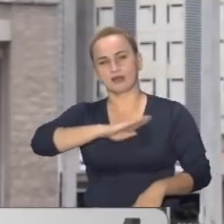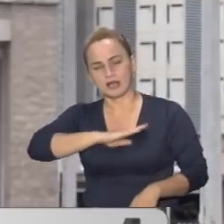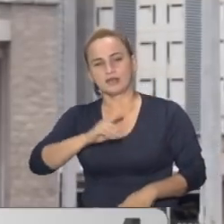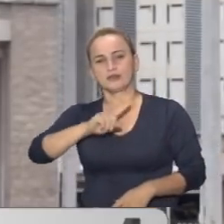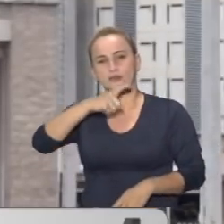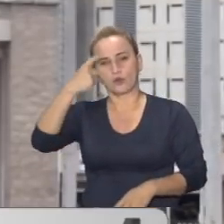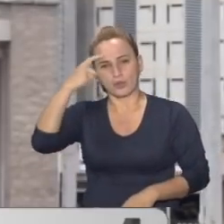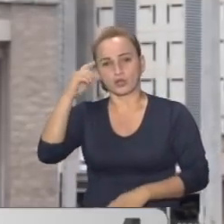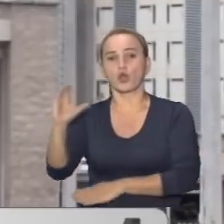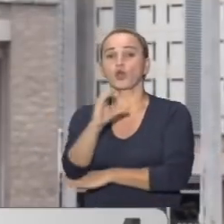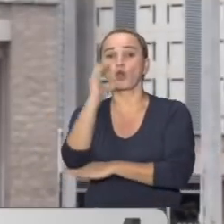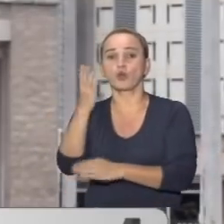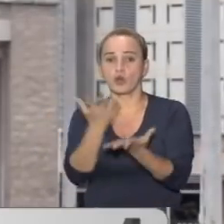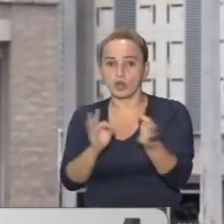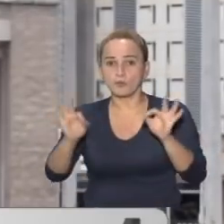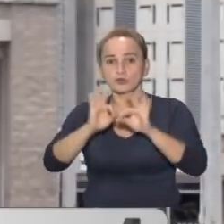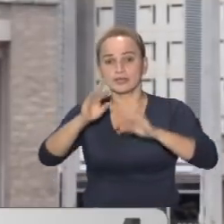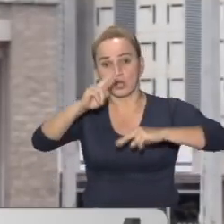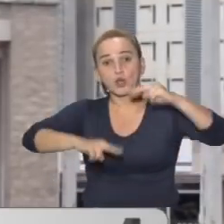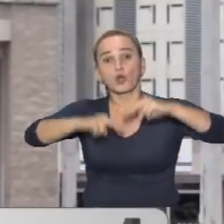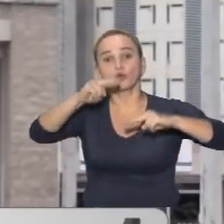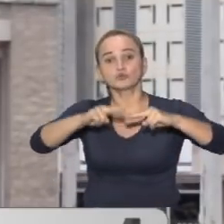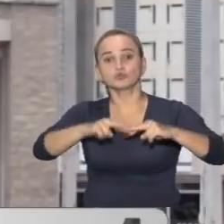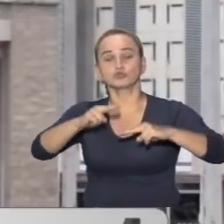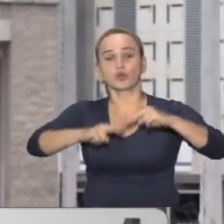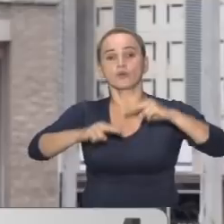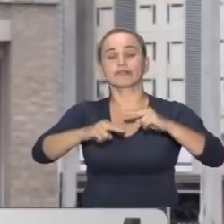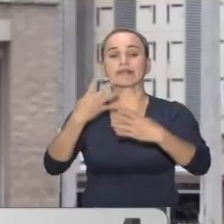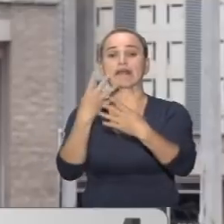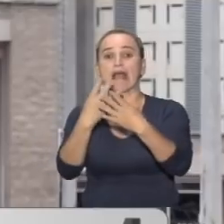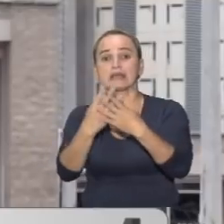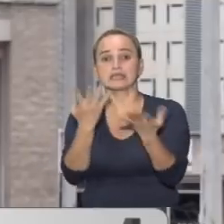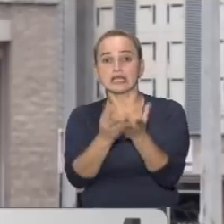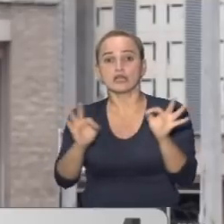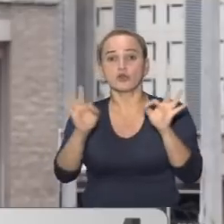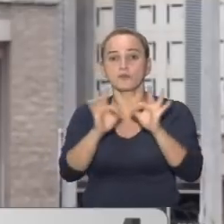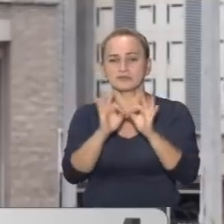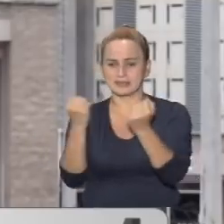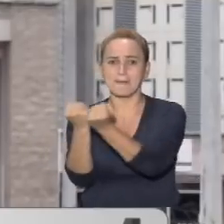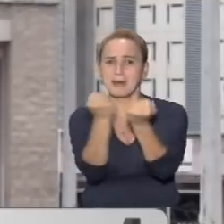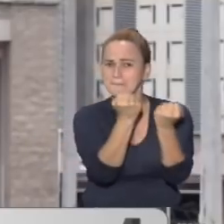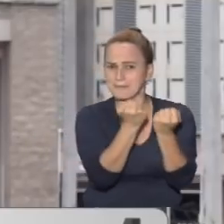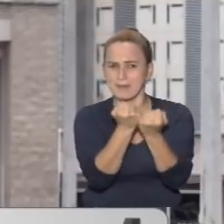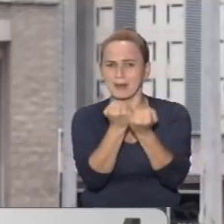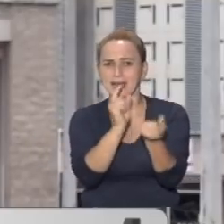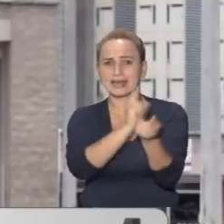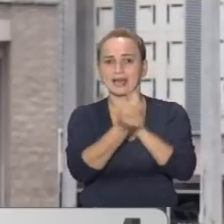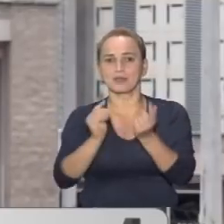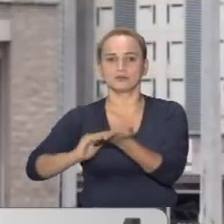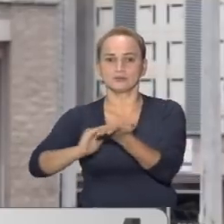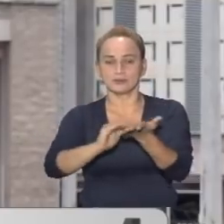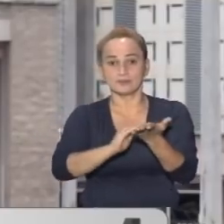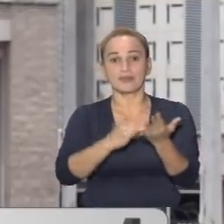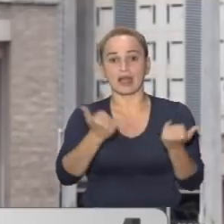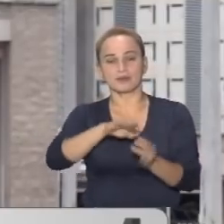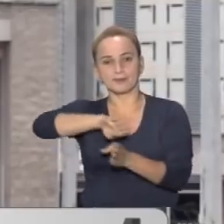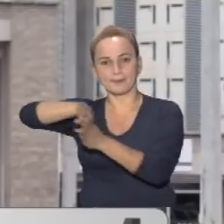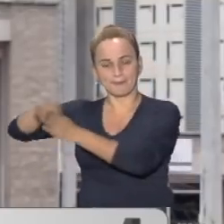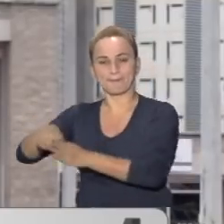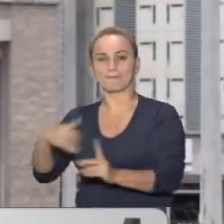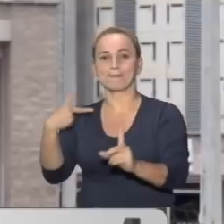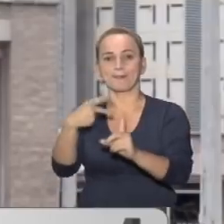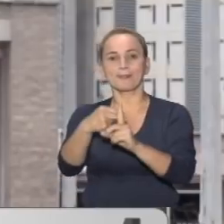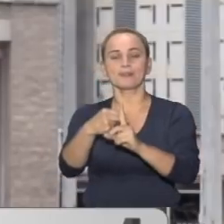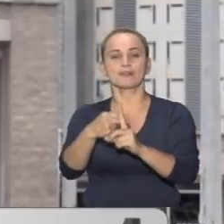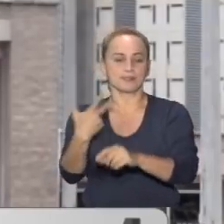Colombia avanzar en la construcción de centros de reclusión para bajar esos índices de hacinamiento. Entre tanto, hablamos de la vacunación en